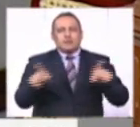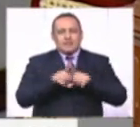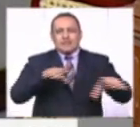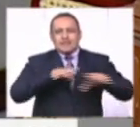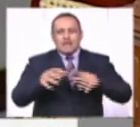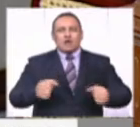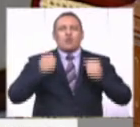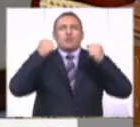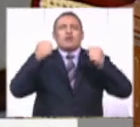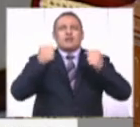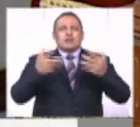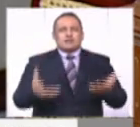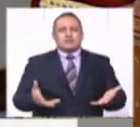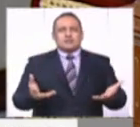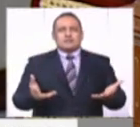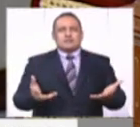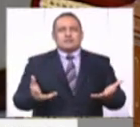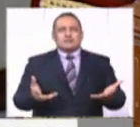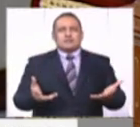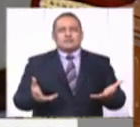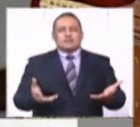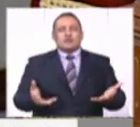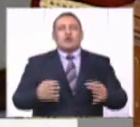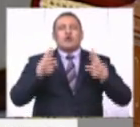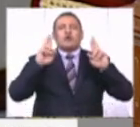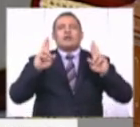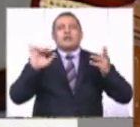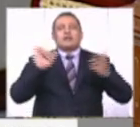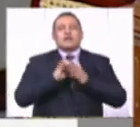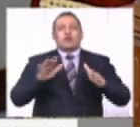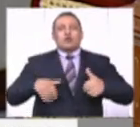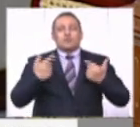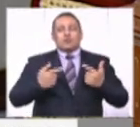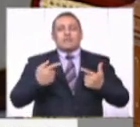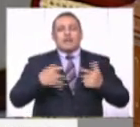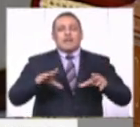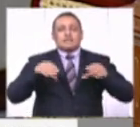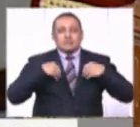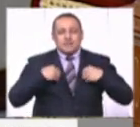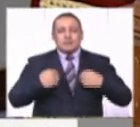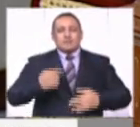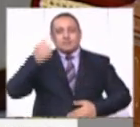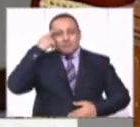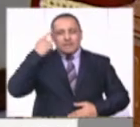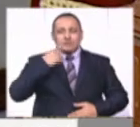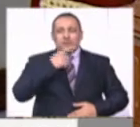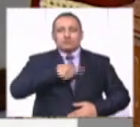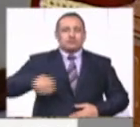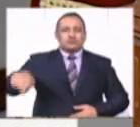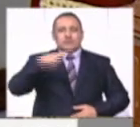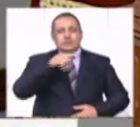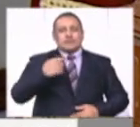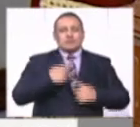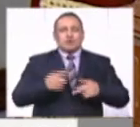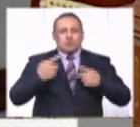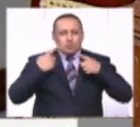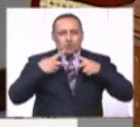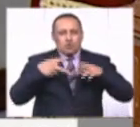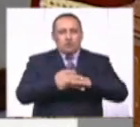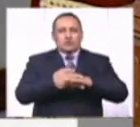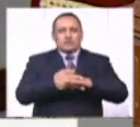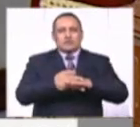haga eso no ojalá que lo puedan tomar imagínense ustedes paralicen de esa